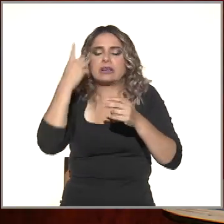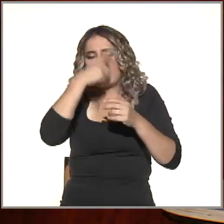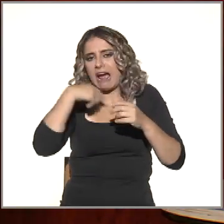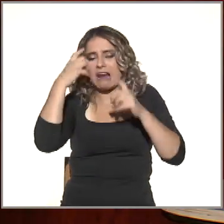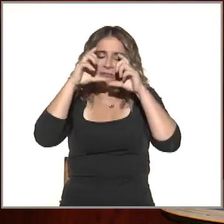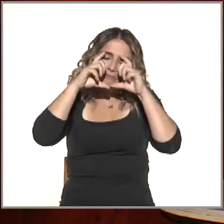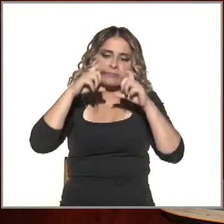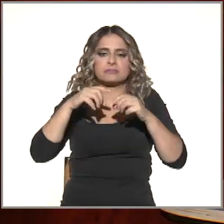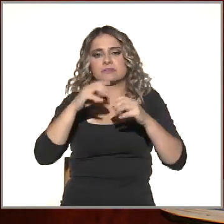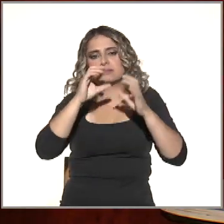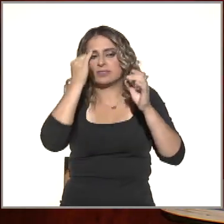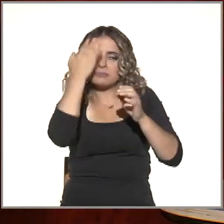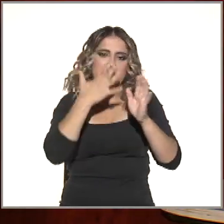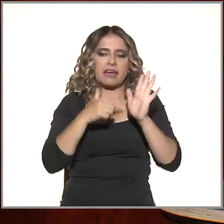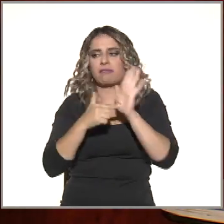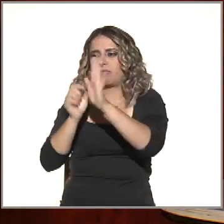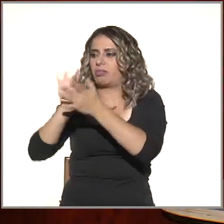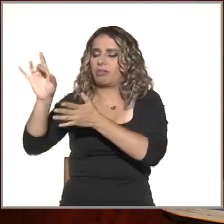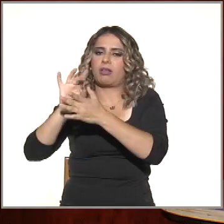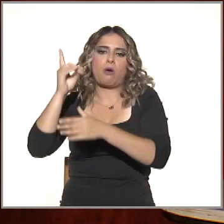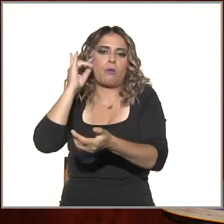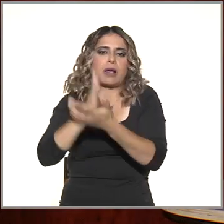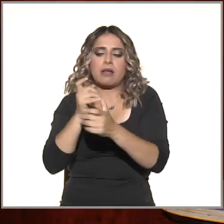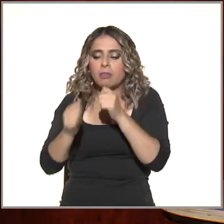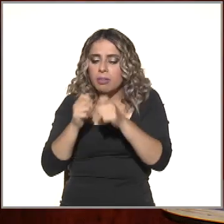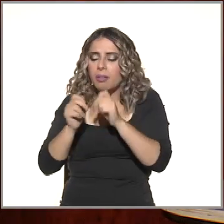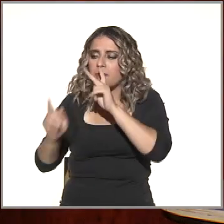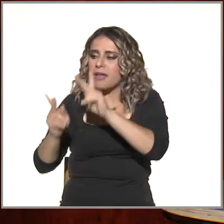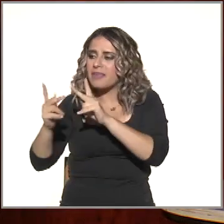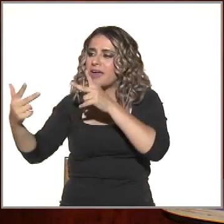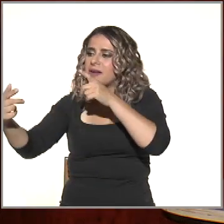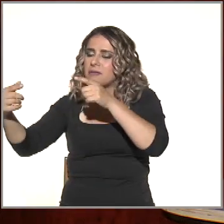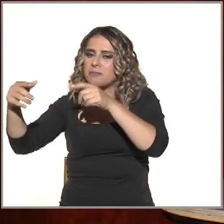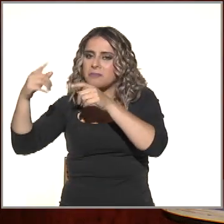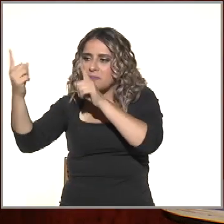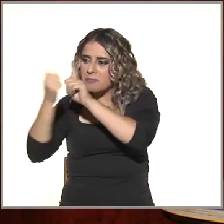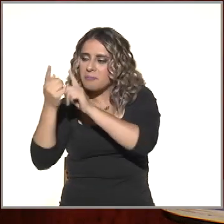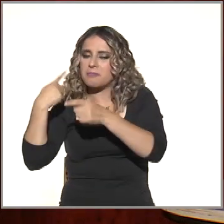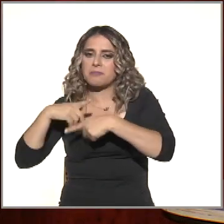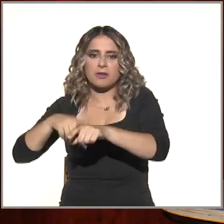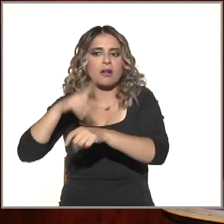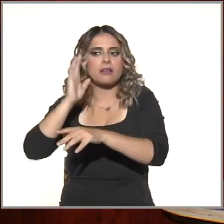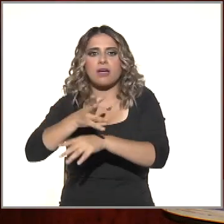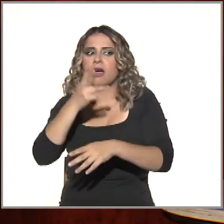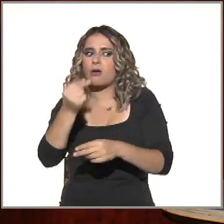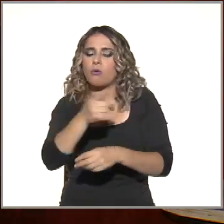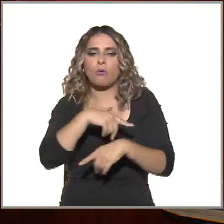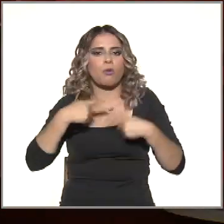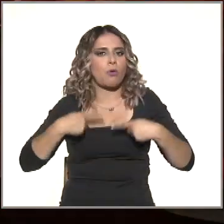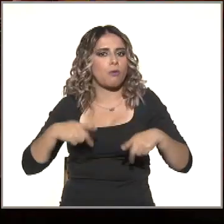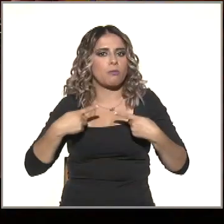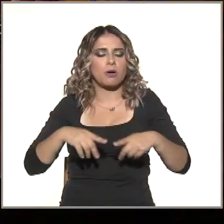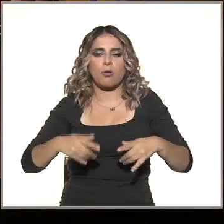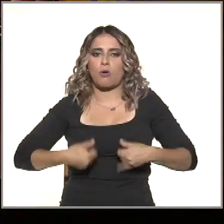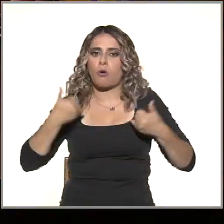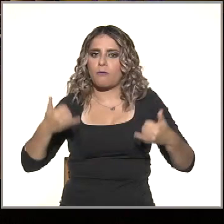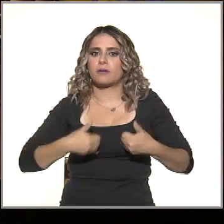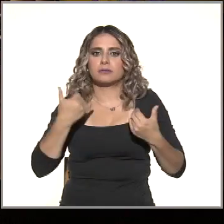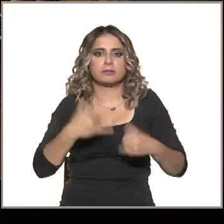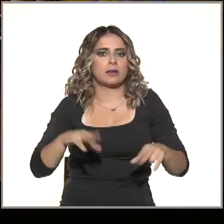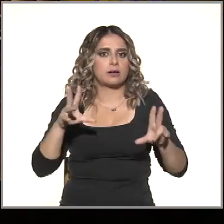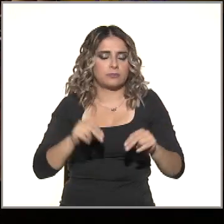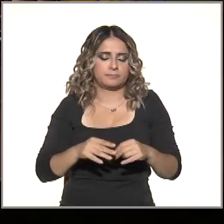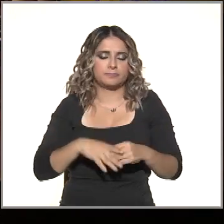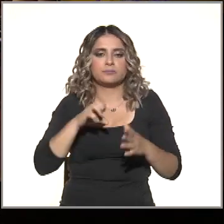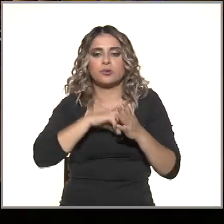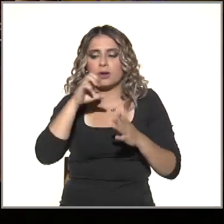un GIF, un emoji, tal. Yo estoy muy de acuerdo con lo que dice Luis Fernando de la literatura. Esto que decimos que ese